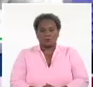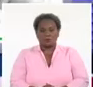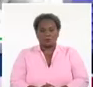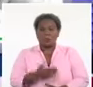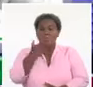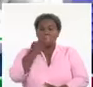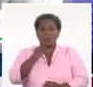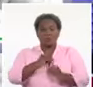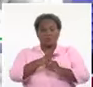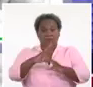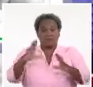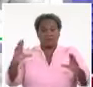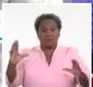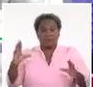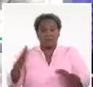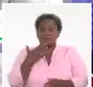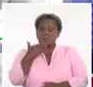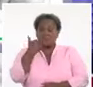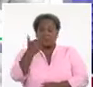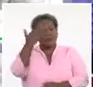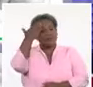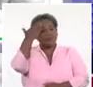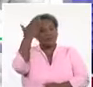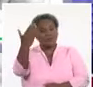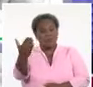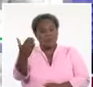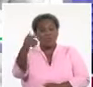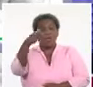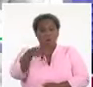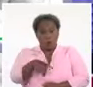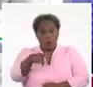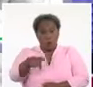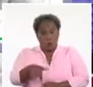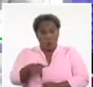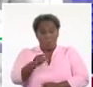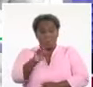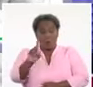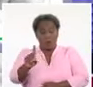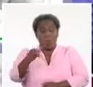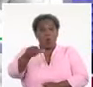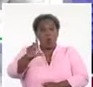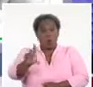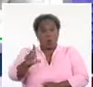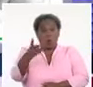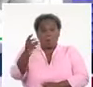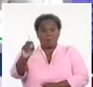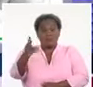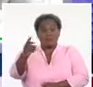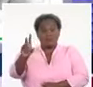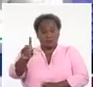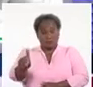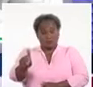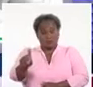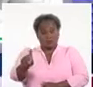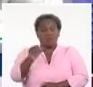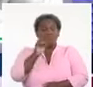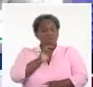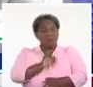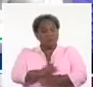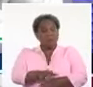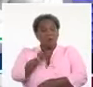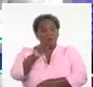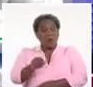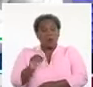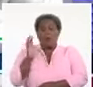Buenos días, qué placer saludarle. Es jueves, primero de junio del año 2021 y hemos querido comenzar con esta